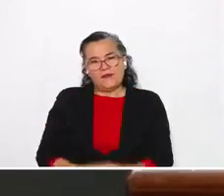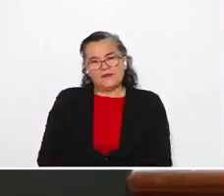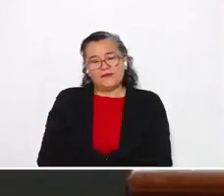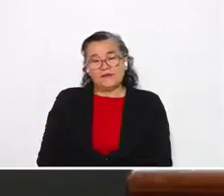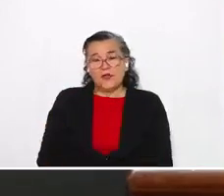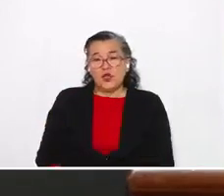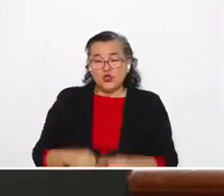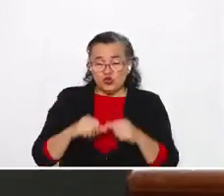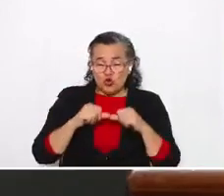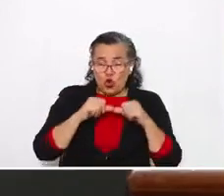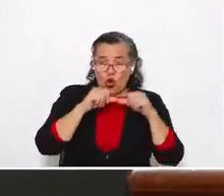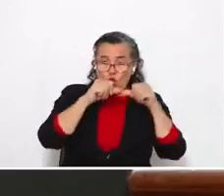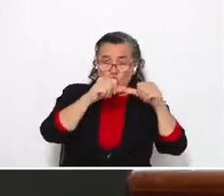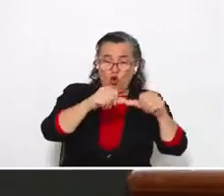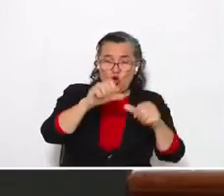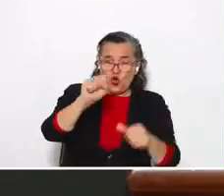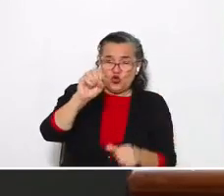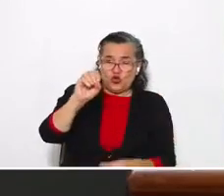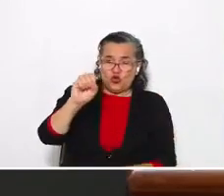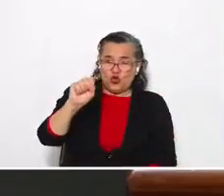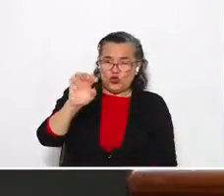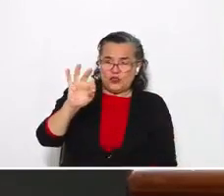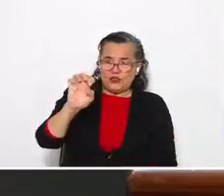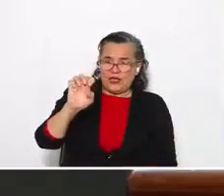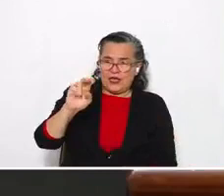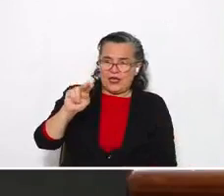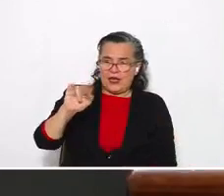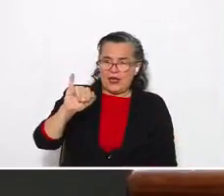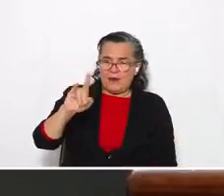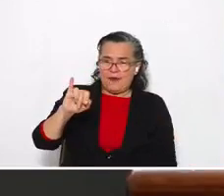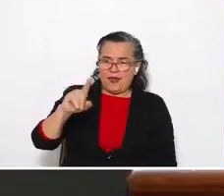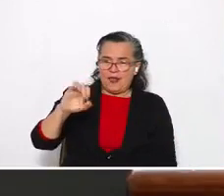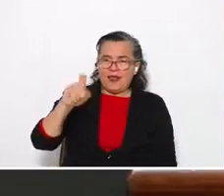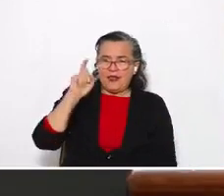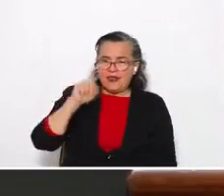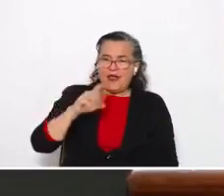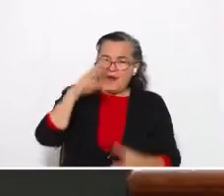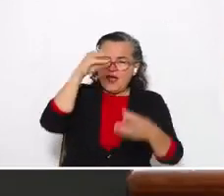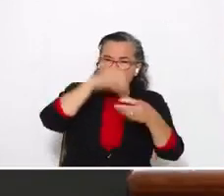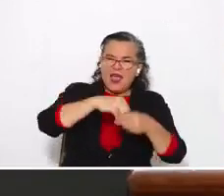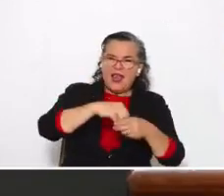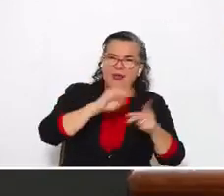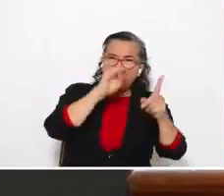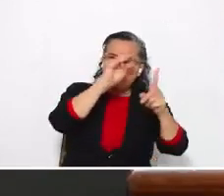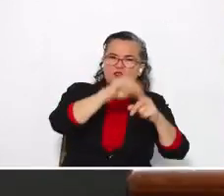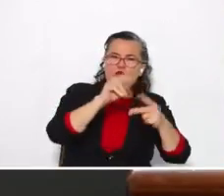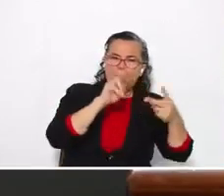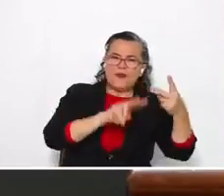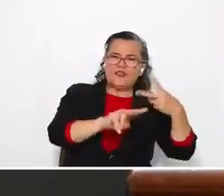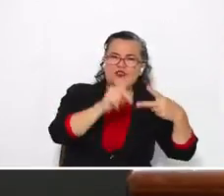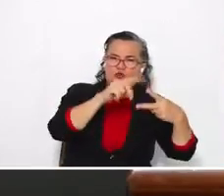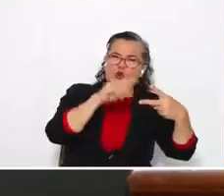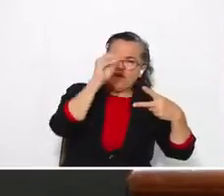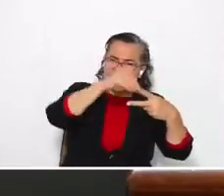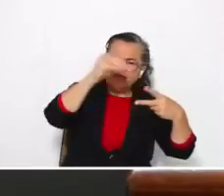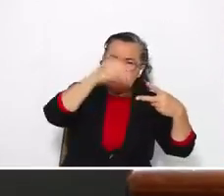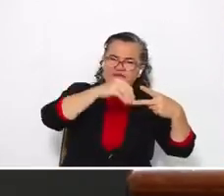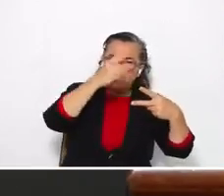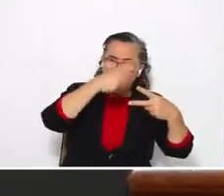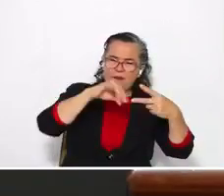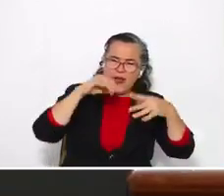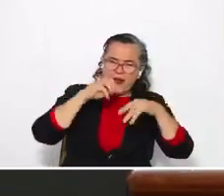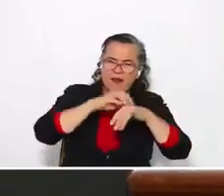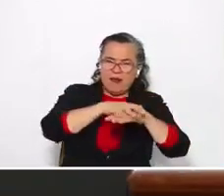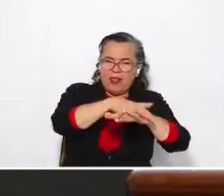La sostenibilidad debe estar presente en la misión y visión universitarias para así permear en la